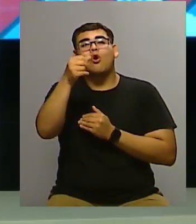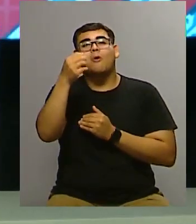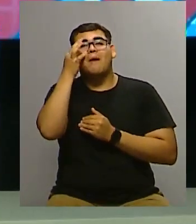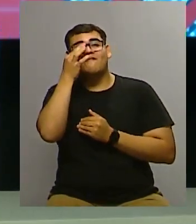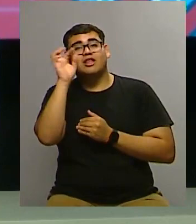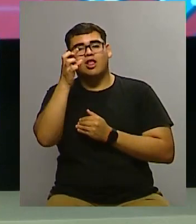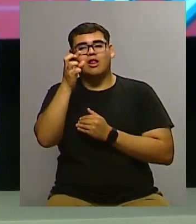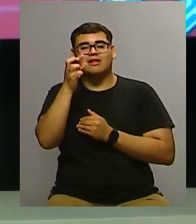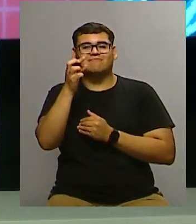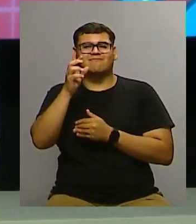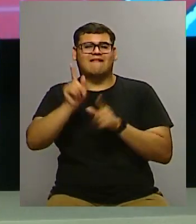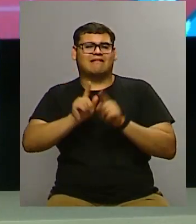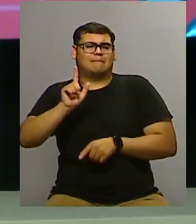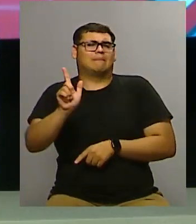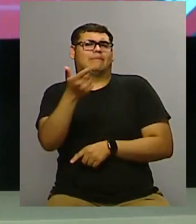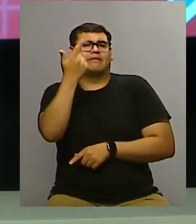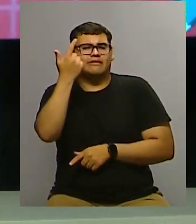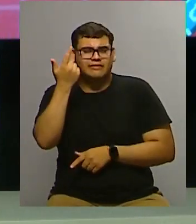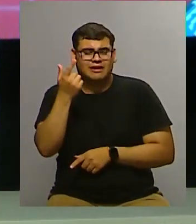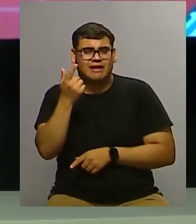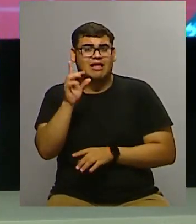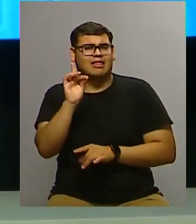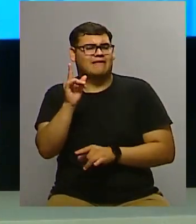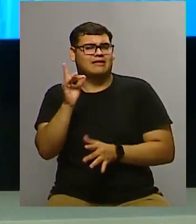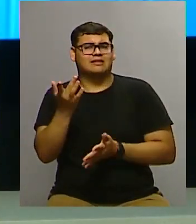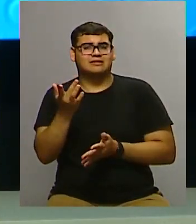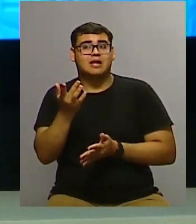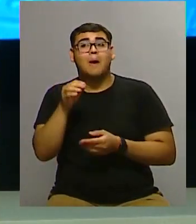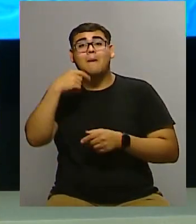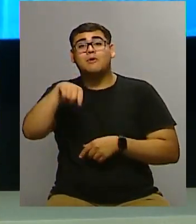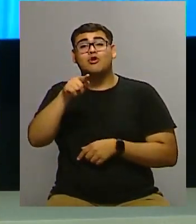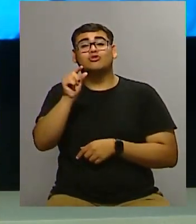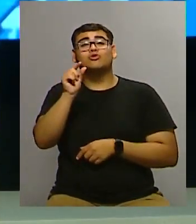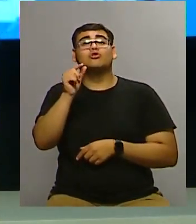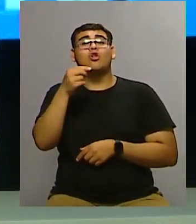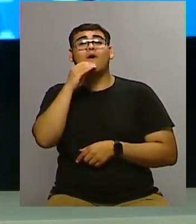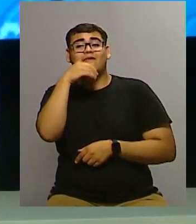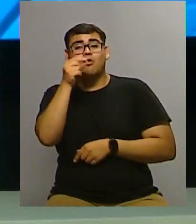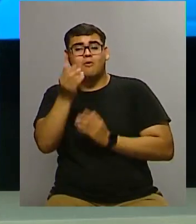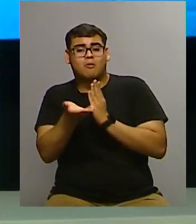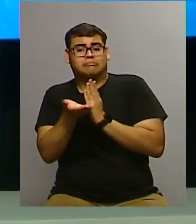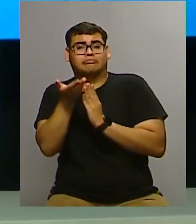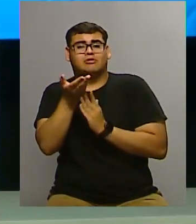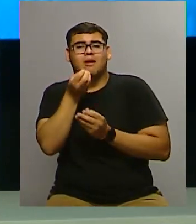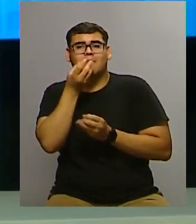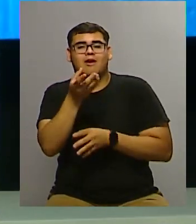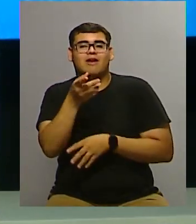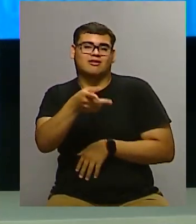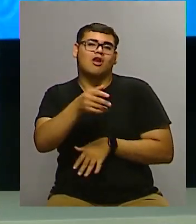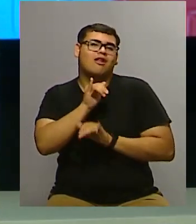imposible. Entonces, que en promedio nuestros vinos estén posicionados un poquito mejor es